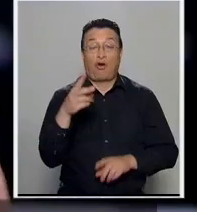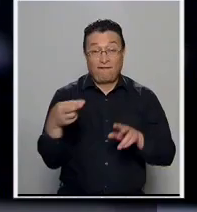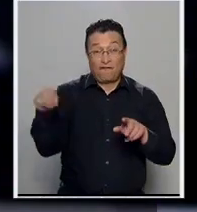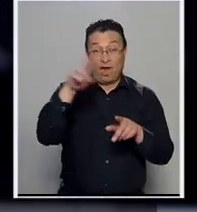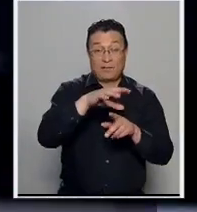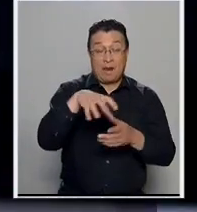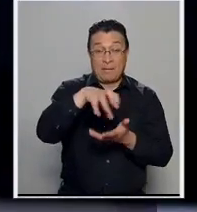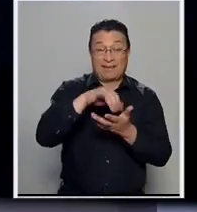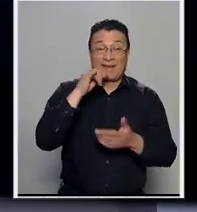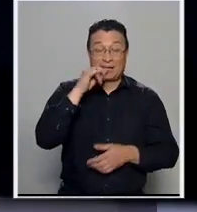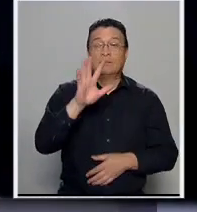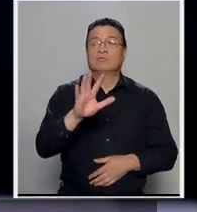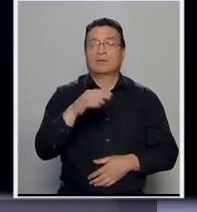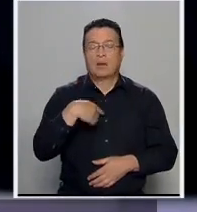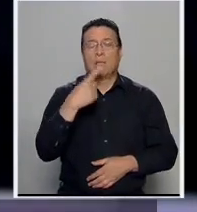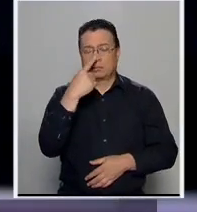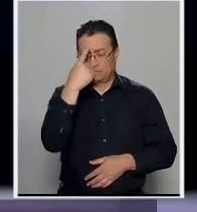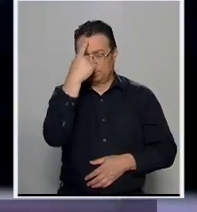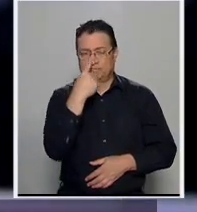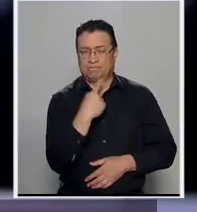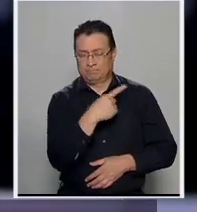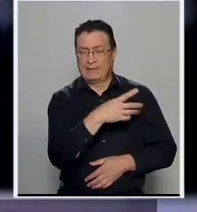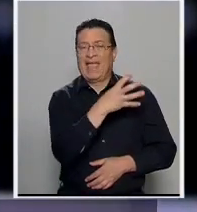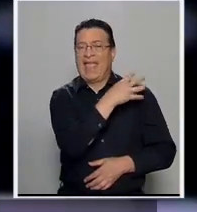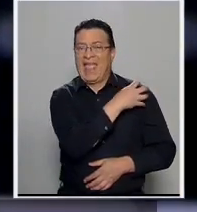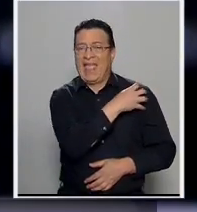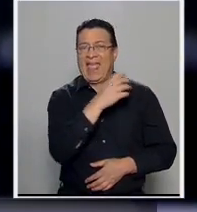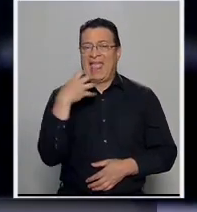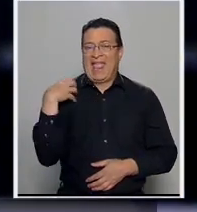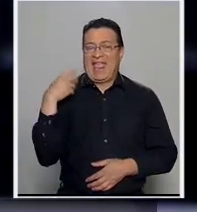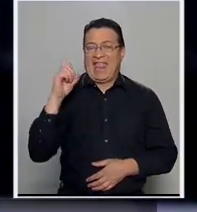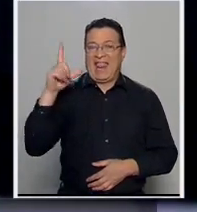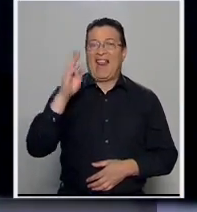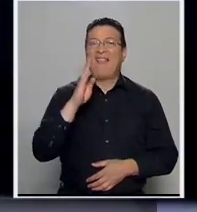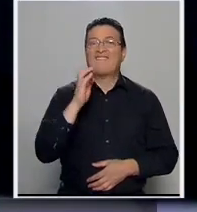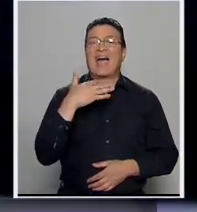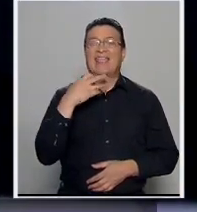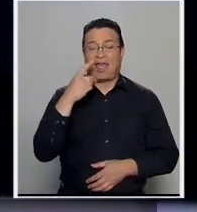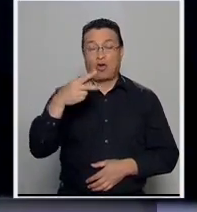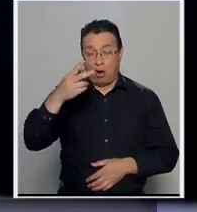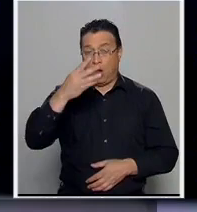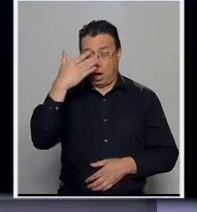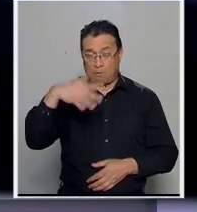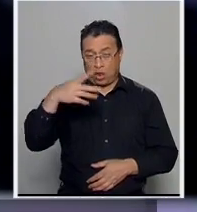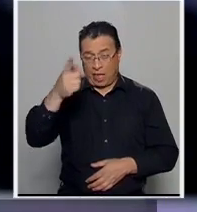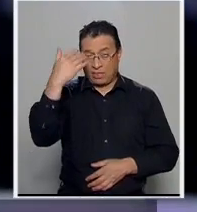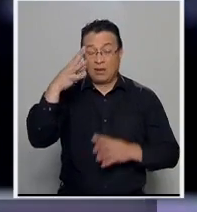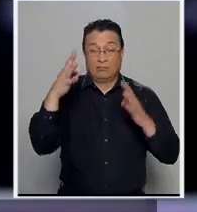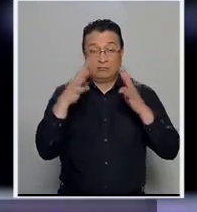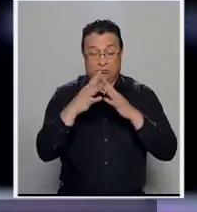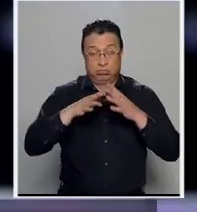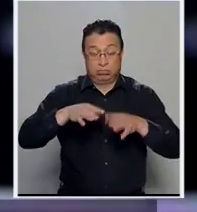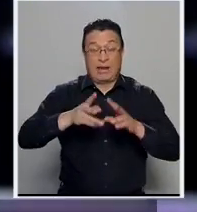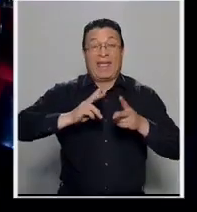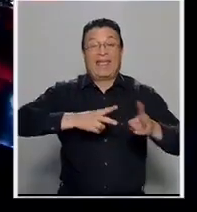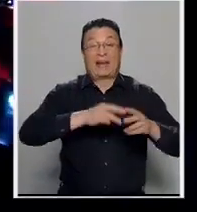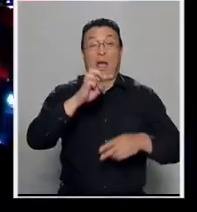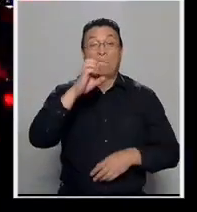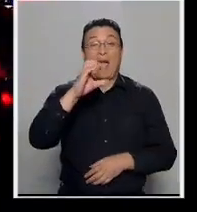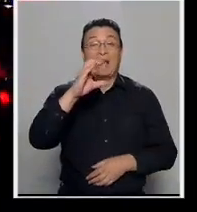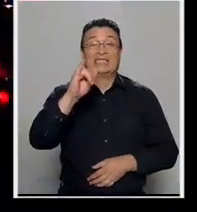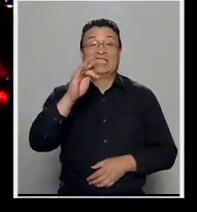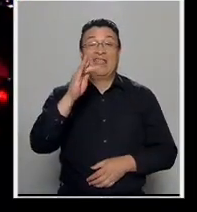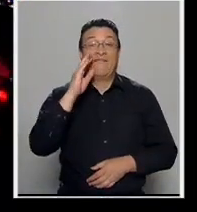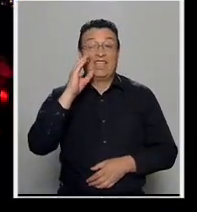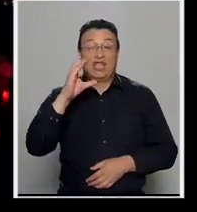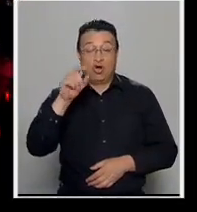invitaría una discusión histórica respecto a la figura del general baquedano creo que es una figura importante en esta historia fue el comandante de las tropas en la guerra del pacífico y verá usted